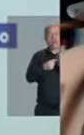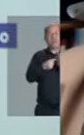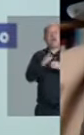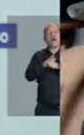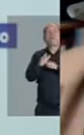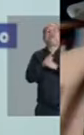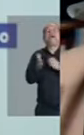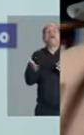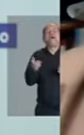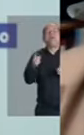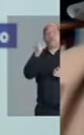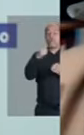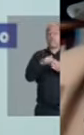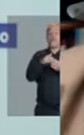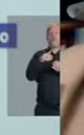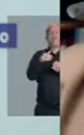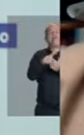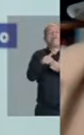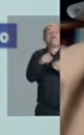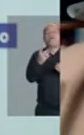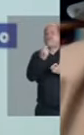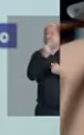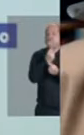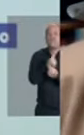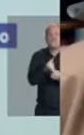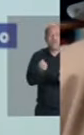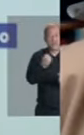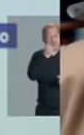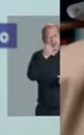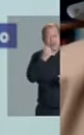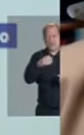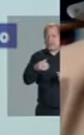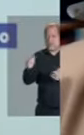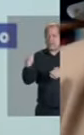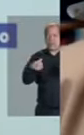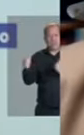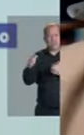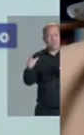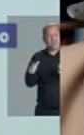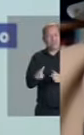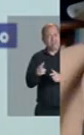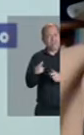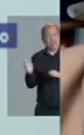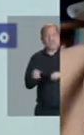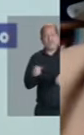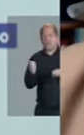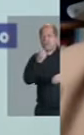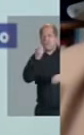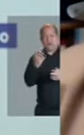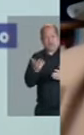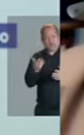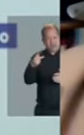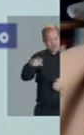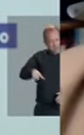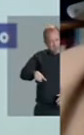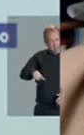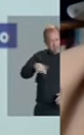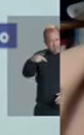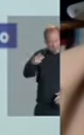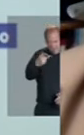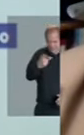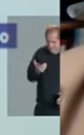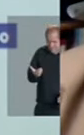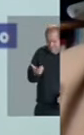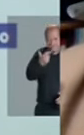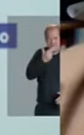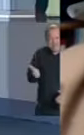temas relevantes, pero también pues ya, también llamaba la atención el cambio climático, el crecimiento, todas estas propuestas que se